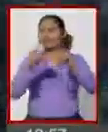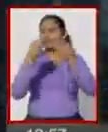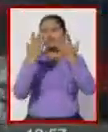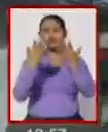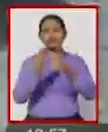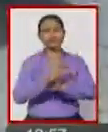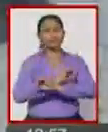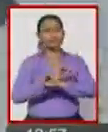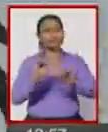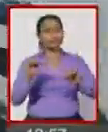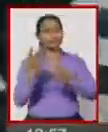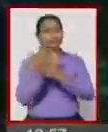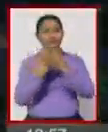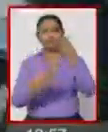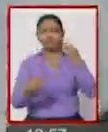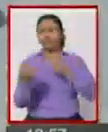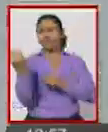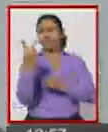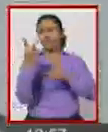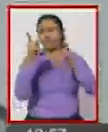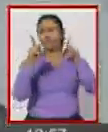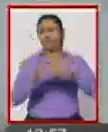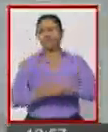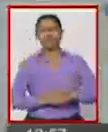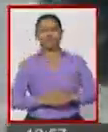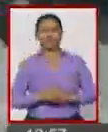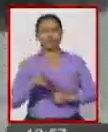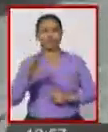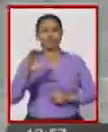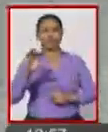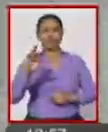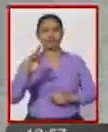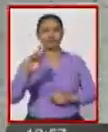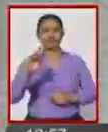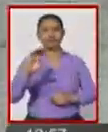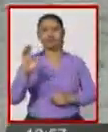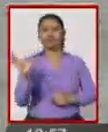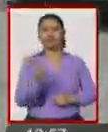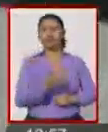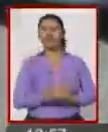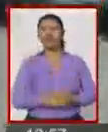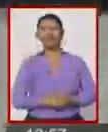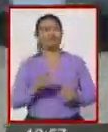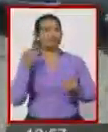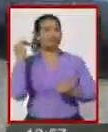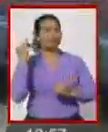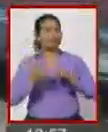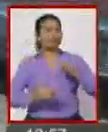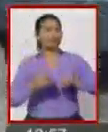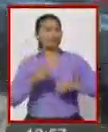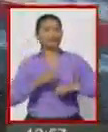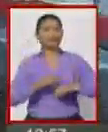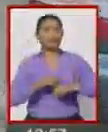Lastimosamente se perdió el rastro entre Roque Coronado y Piraí, que entraron en contrarruta, que es la última